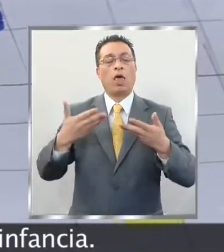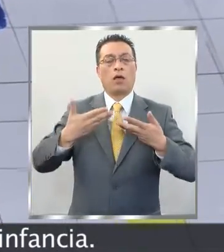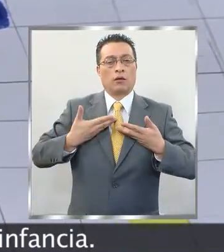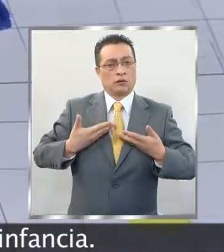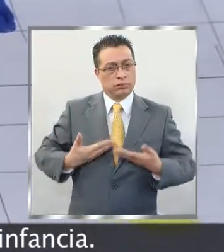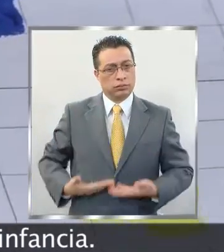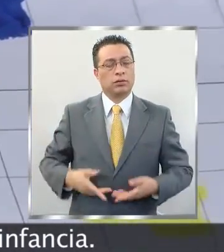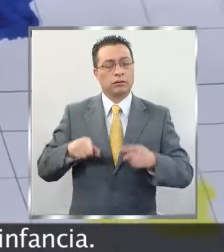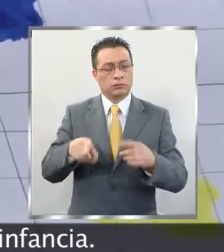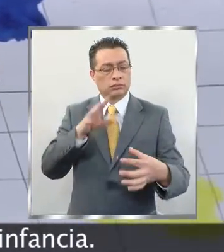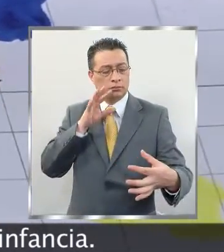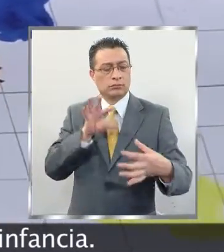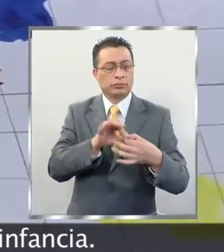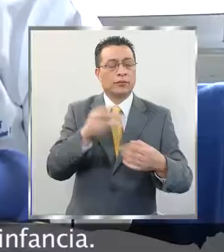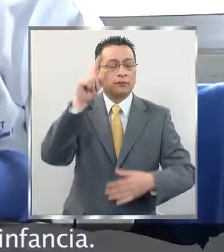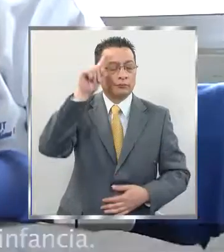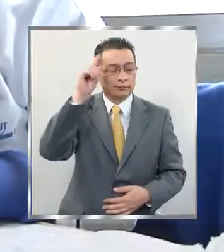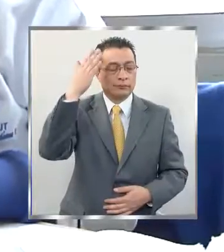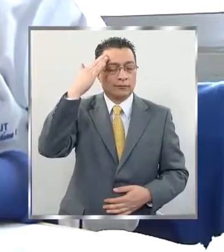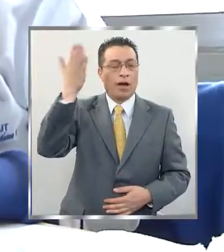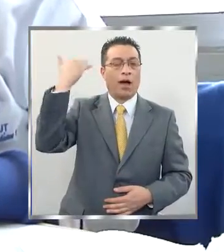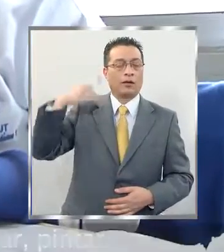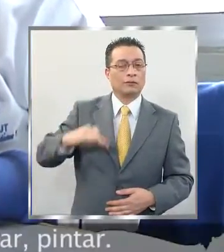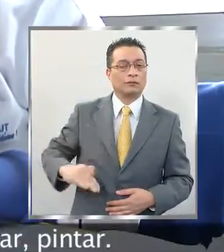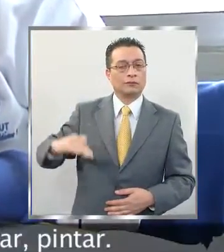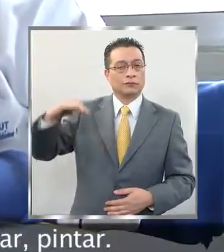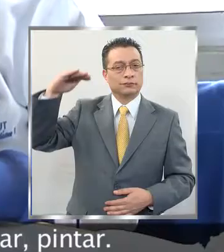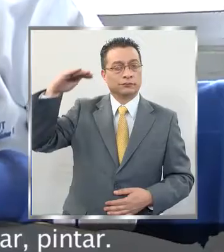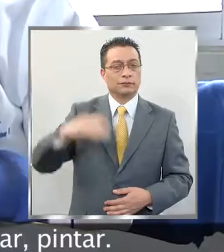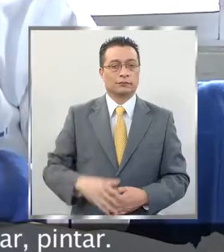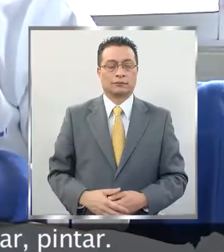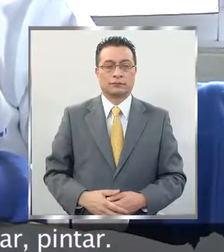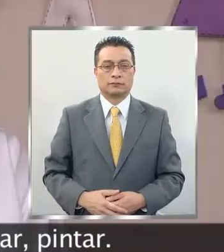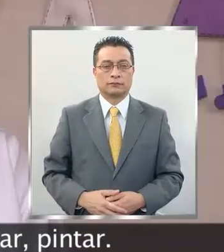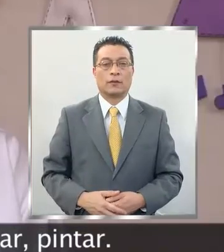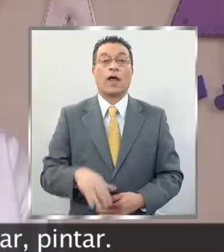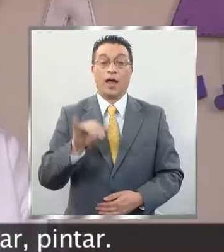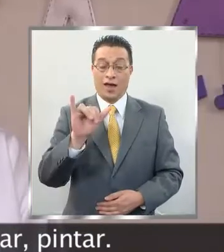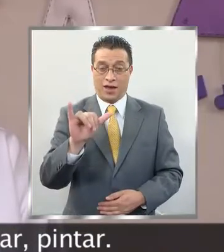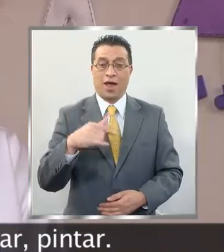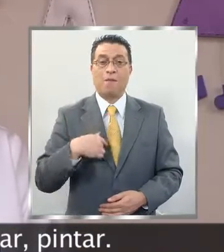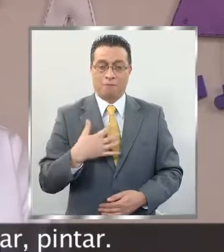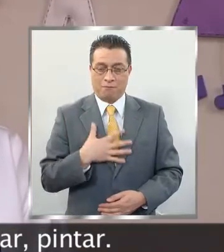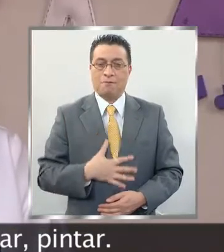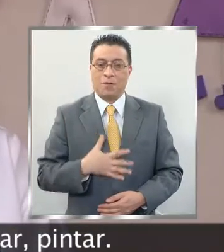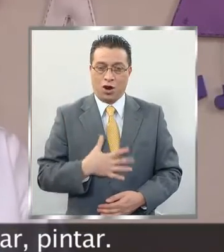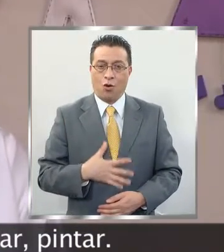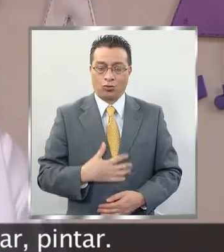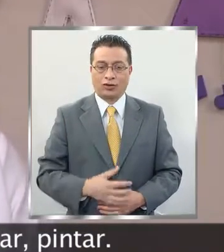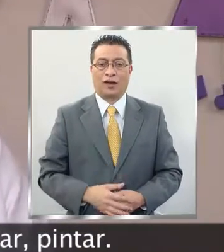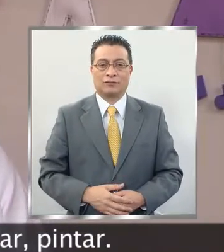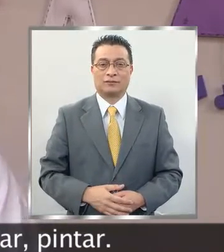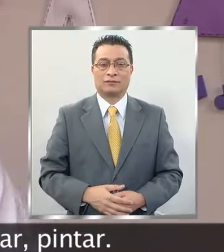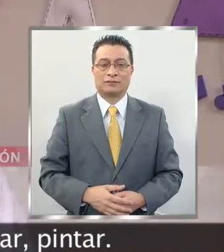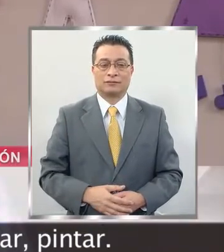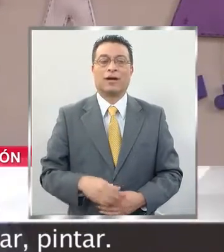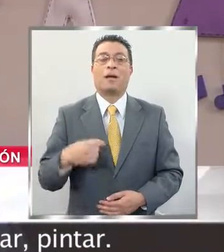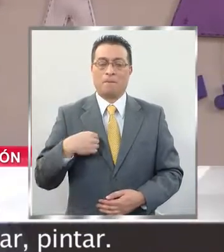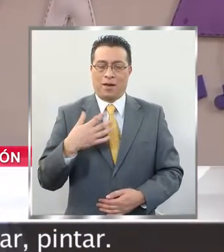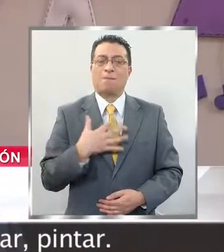además de recordarle su infancia. Y me gusta, me gusta